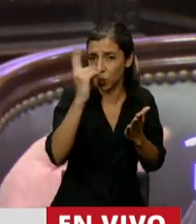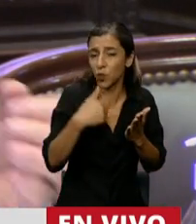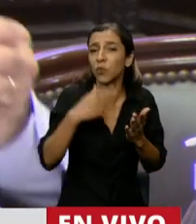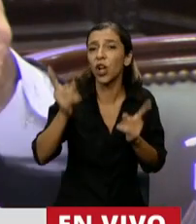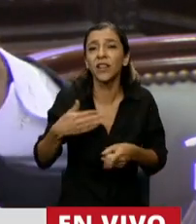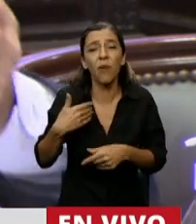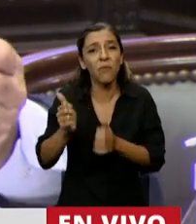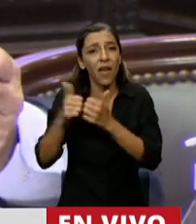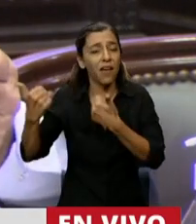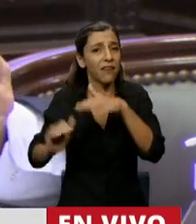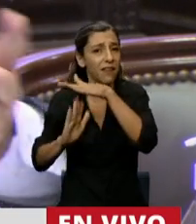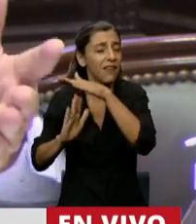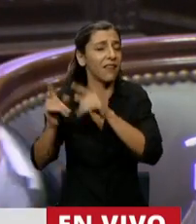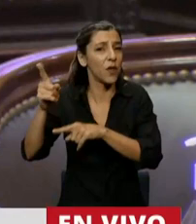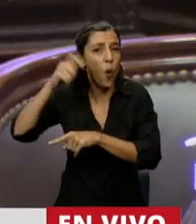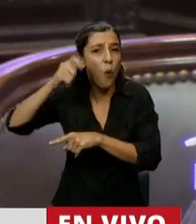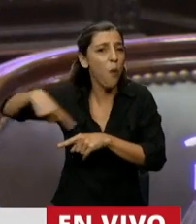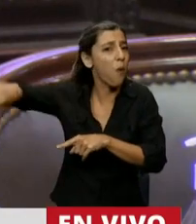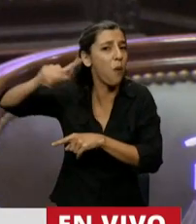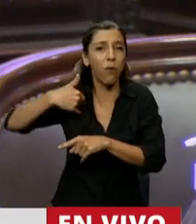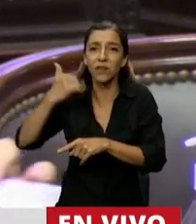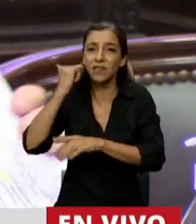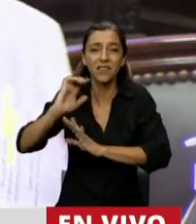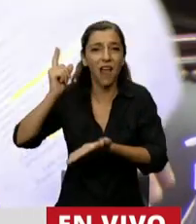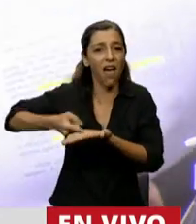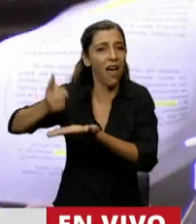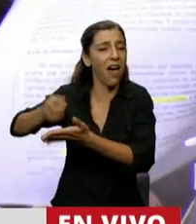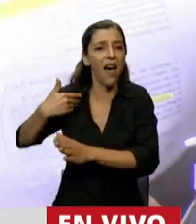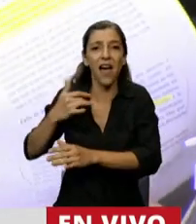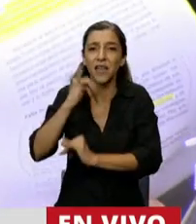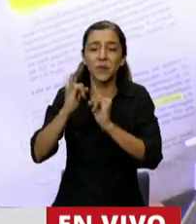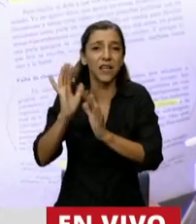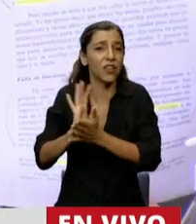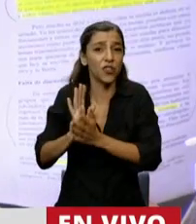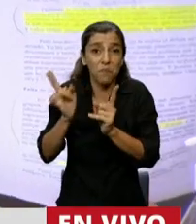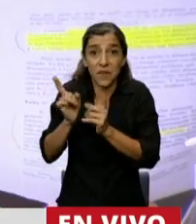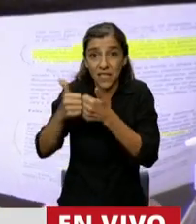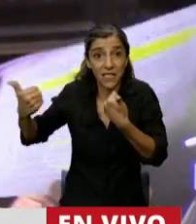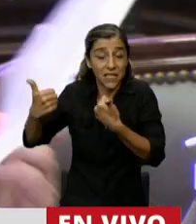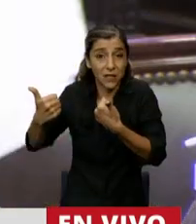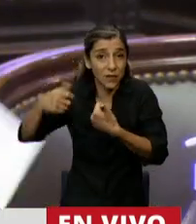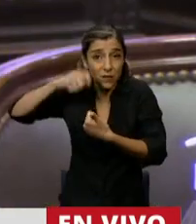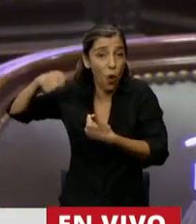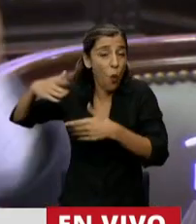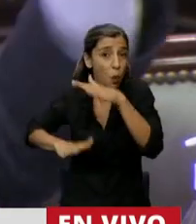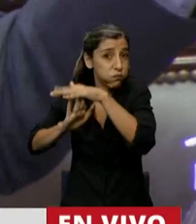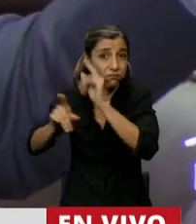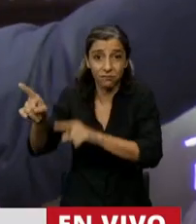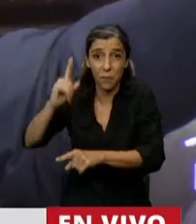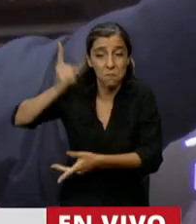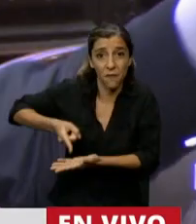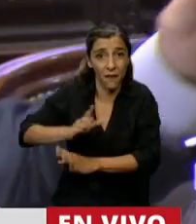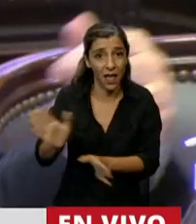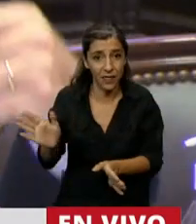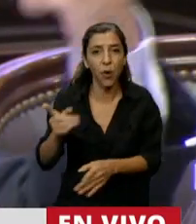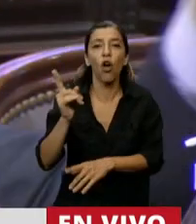haber una fórmula de ajuste del haber previsional. Nos lo impuso la Corte. Y lo impone la Corte no para que la resuelva